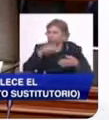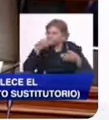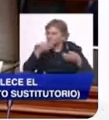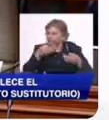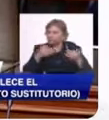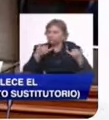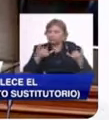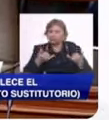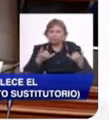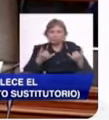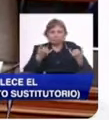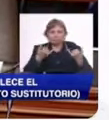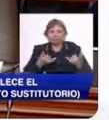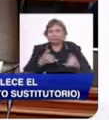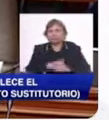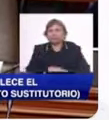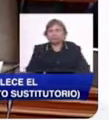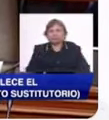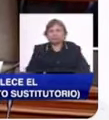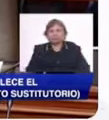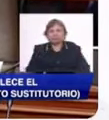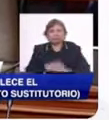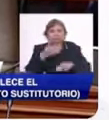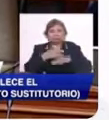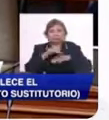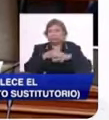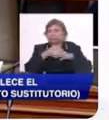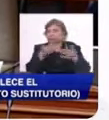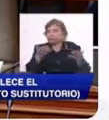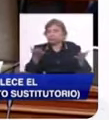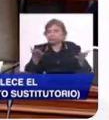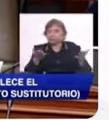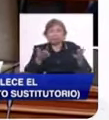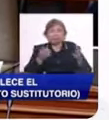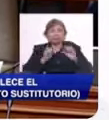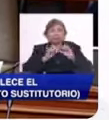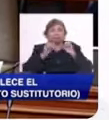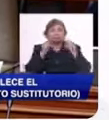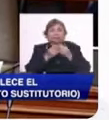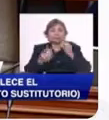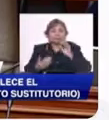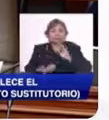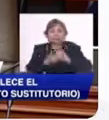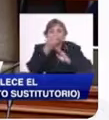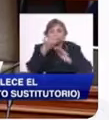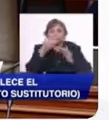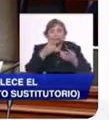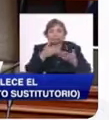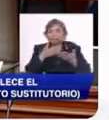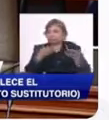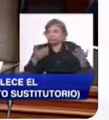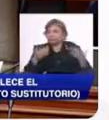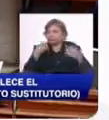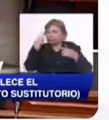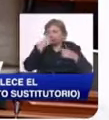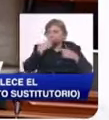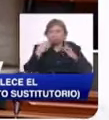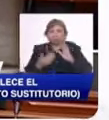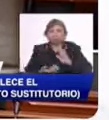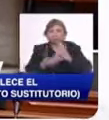justamente ahora, hoy día, están ausentes esa bancada de enfrente. Ahora están ausentes, ahora no dan